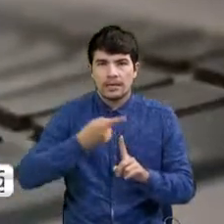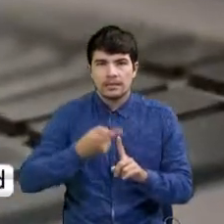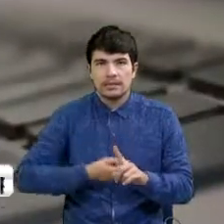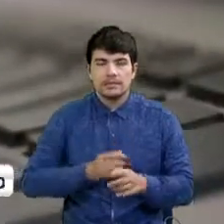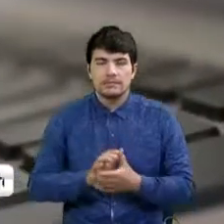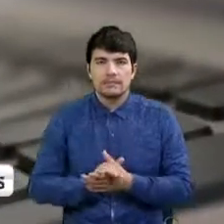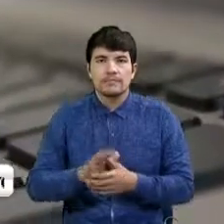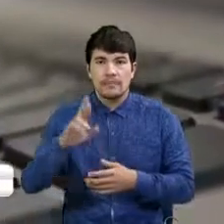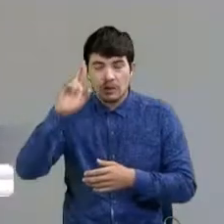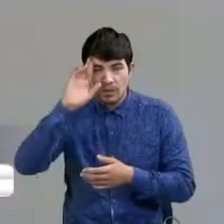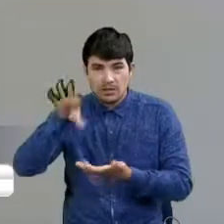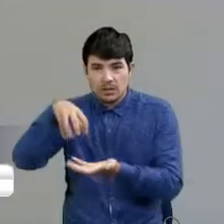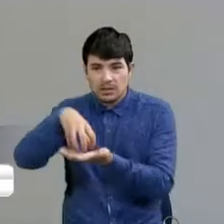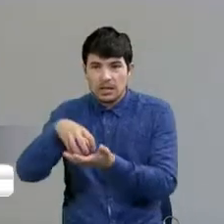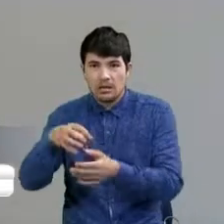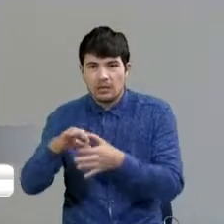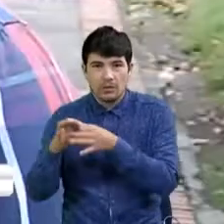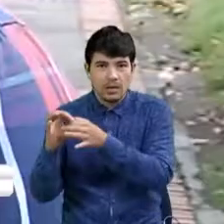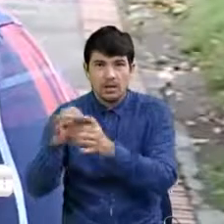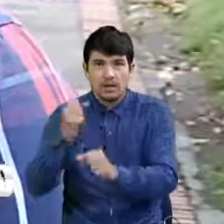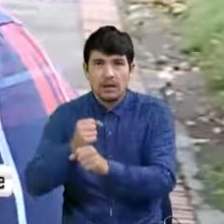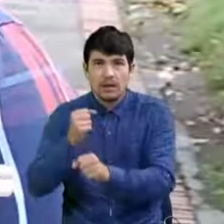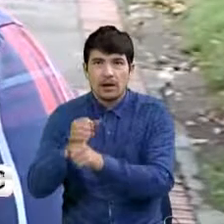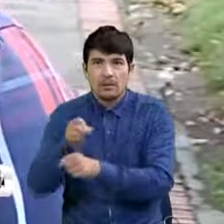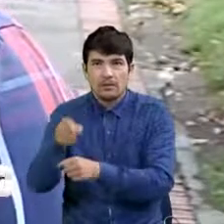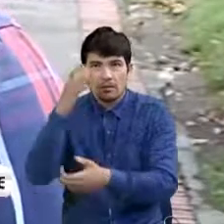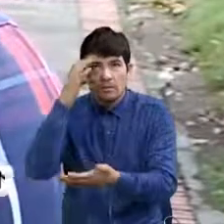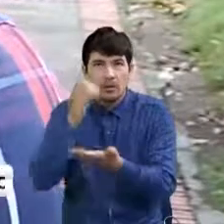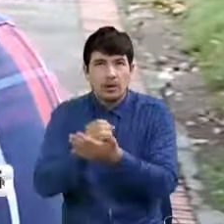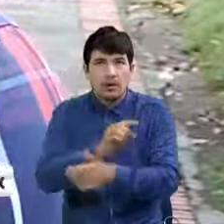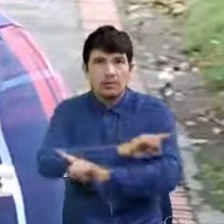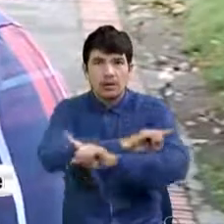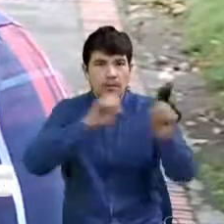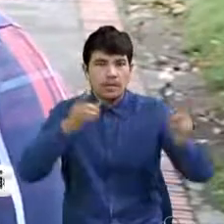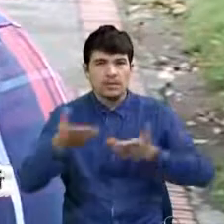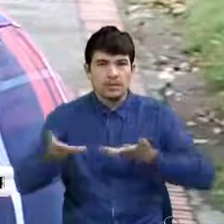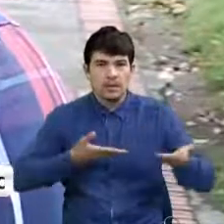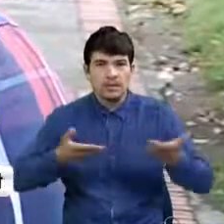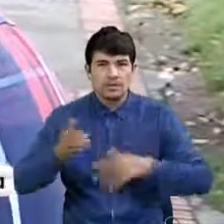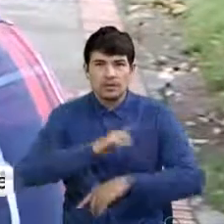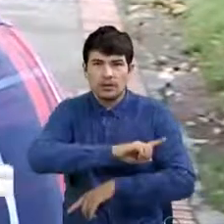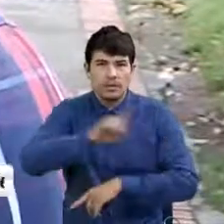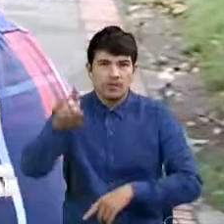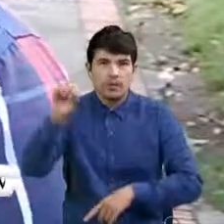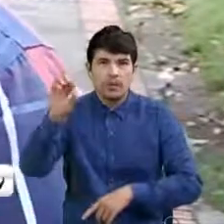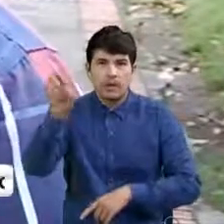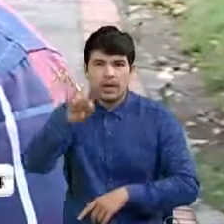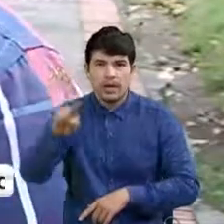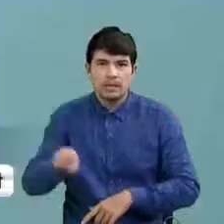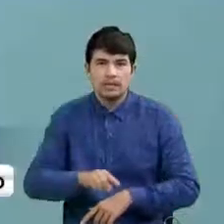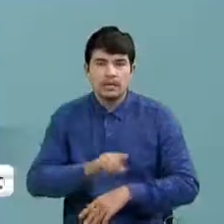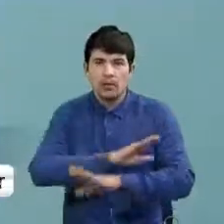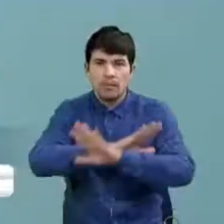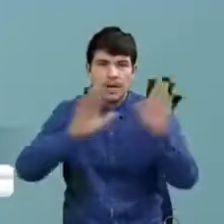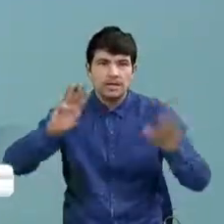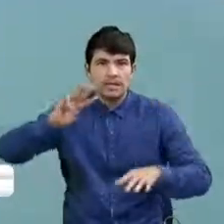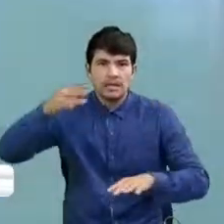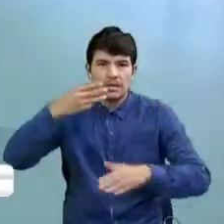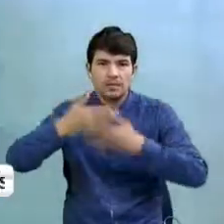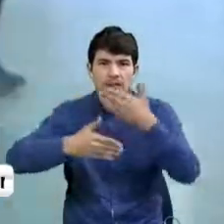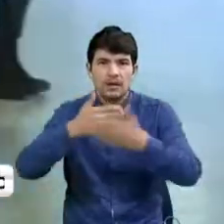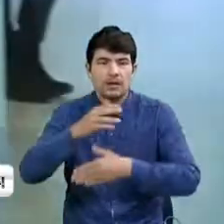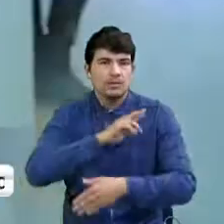de Trabajadores también habló al respecto. No más prestaciones de servicio, no más OPS, no más tercerización laboral.